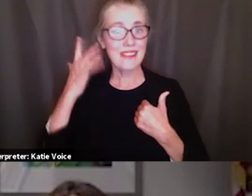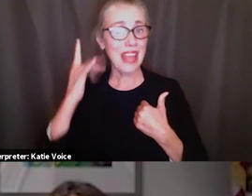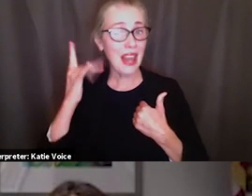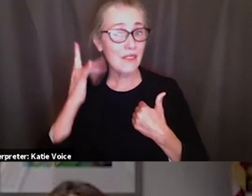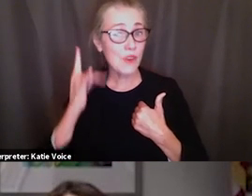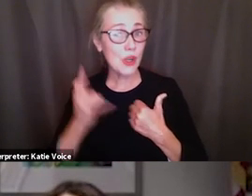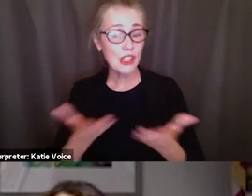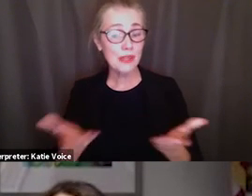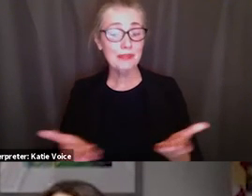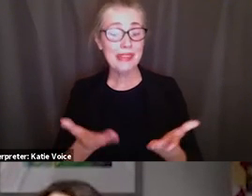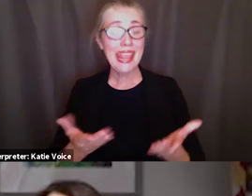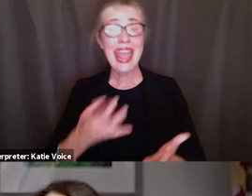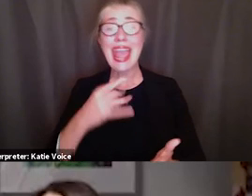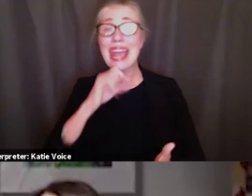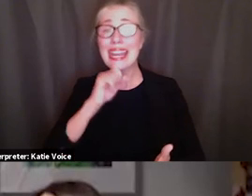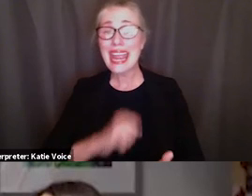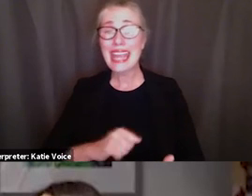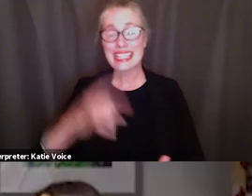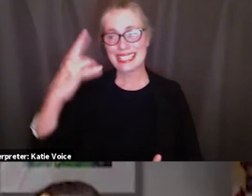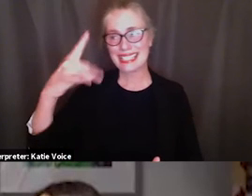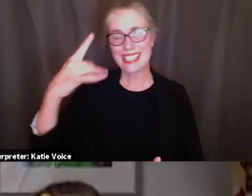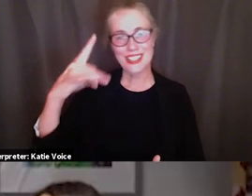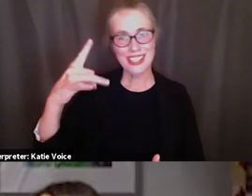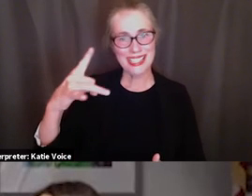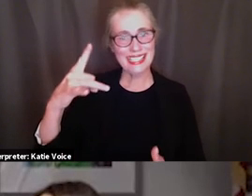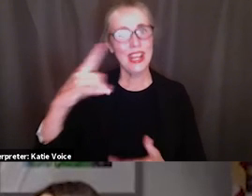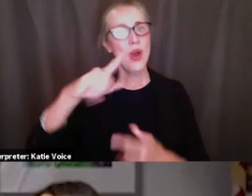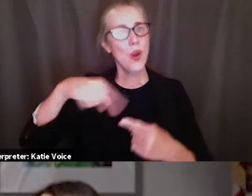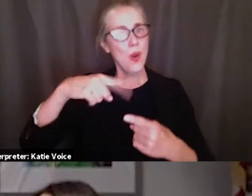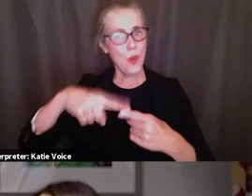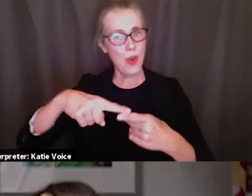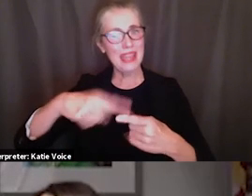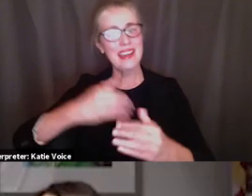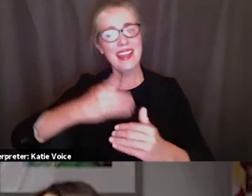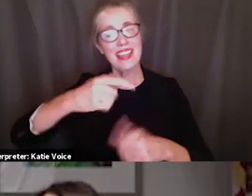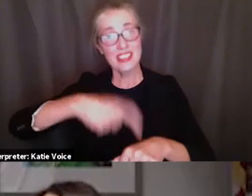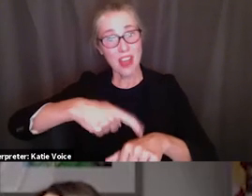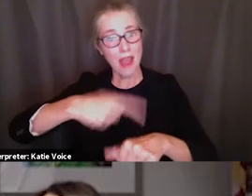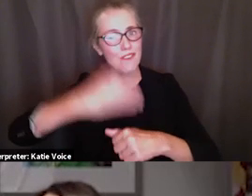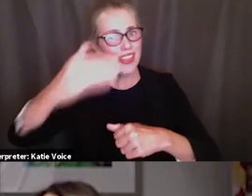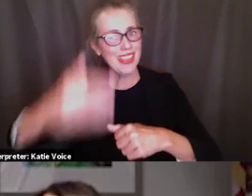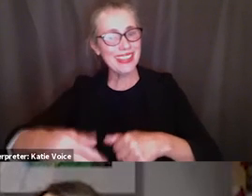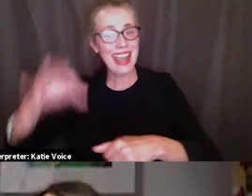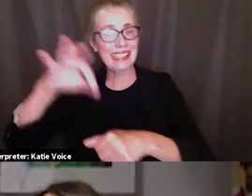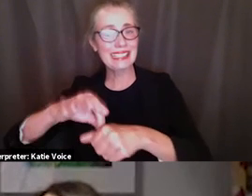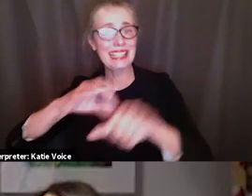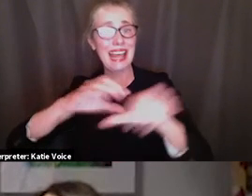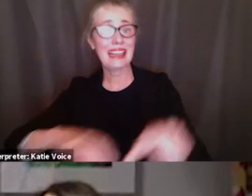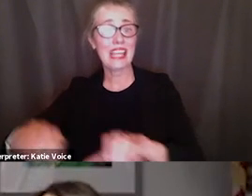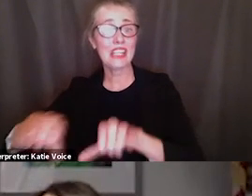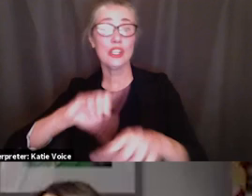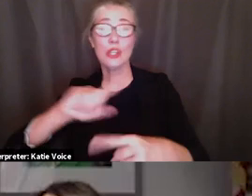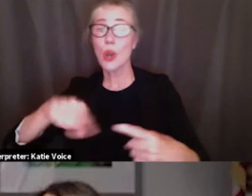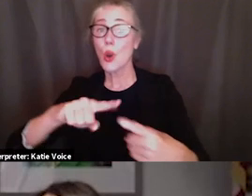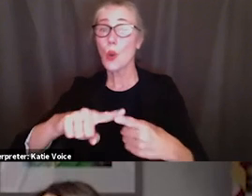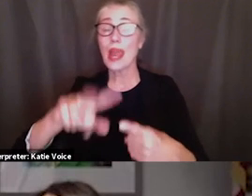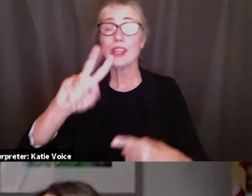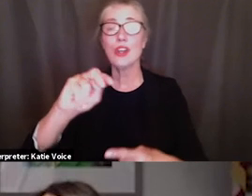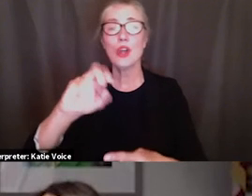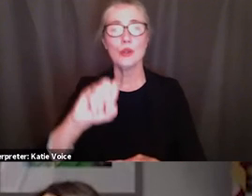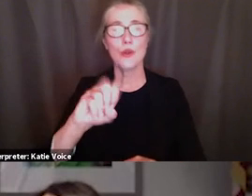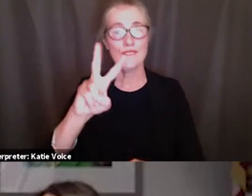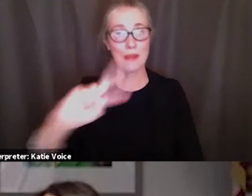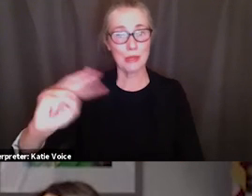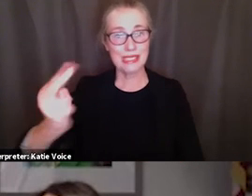Estados Unidos y al menos 18 años de edad y residir en California al tiempo de la siguiente elección, que es el 2 de